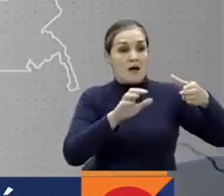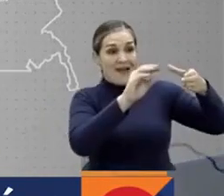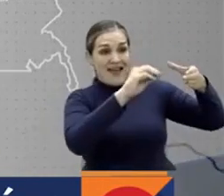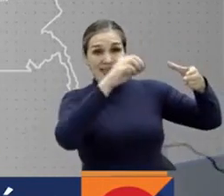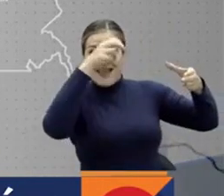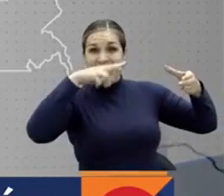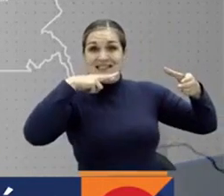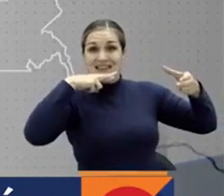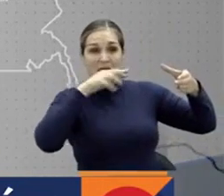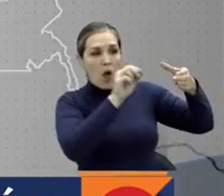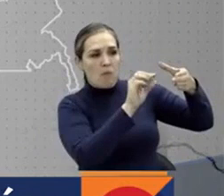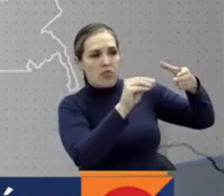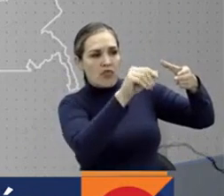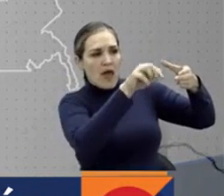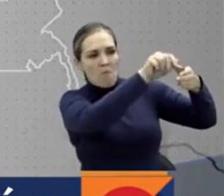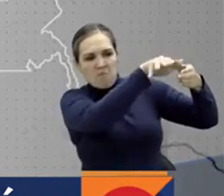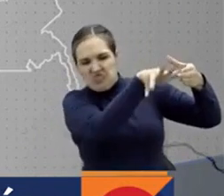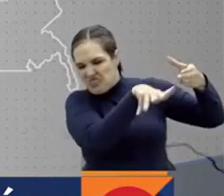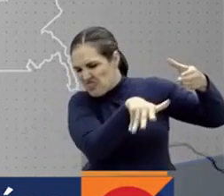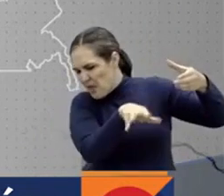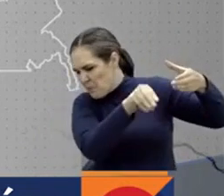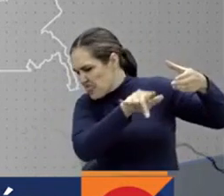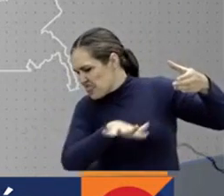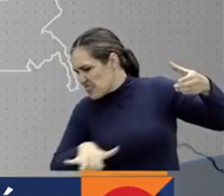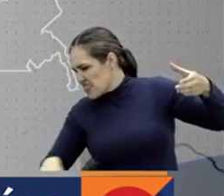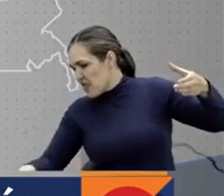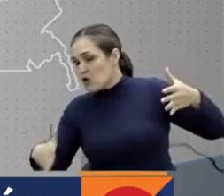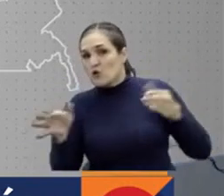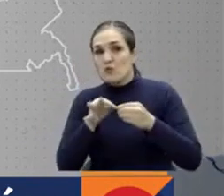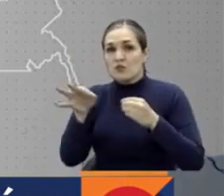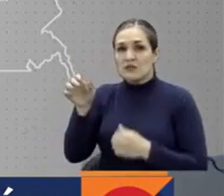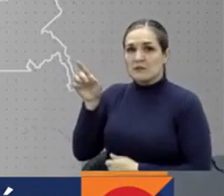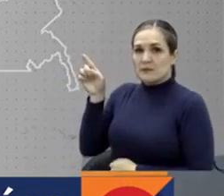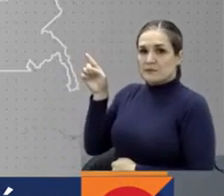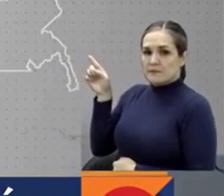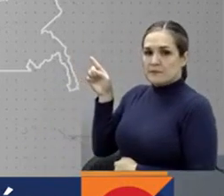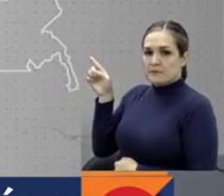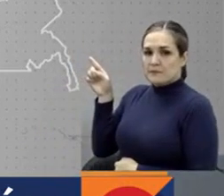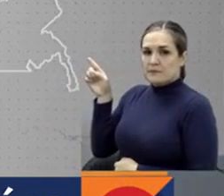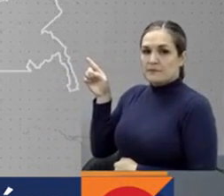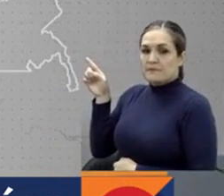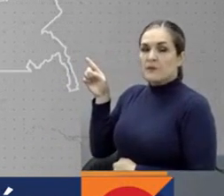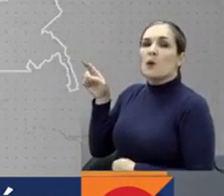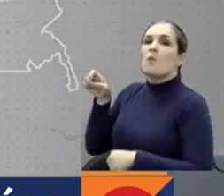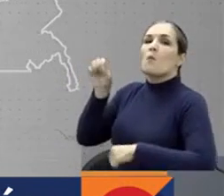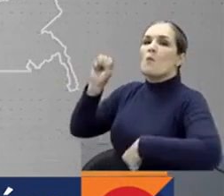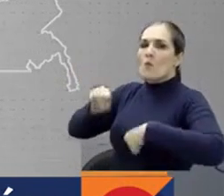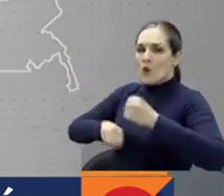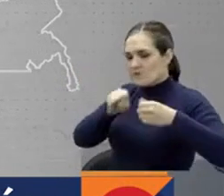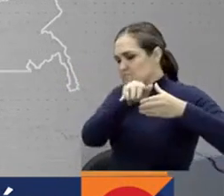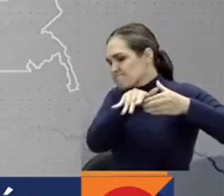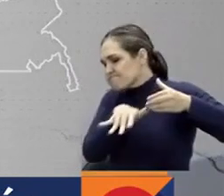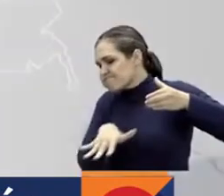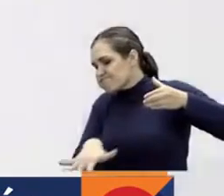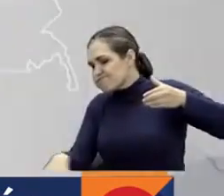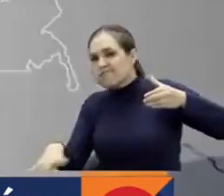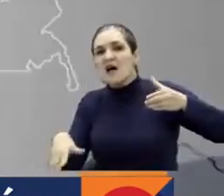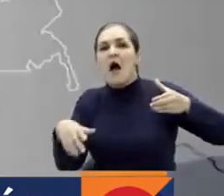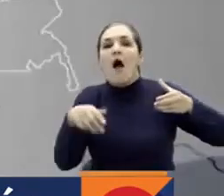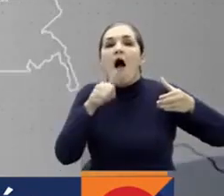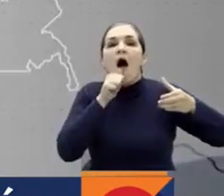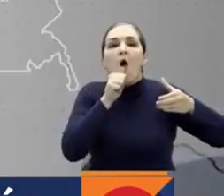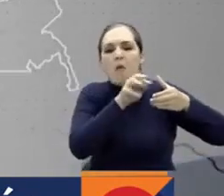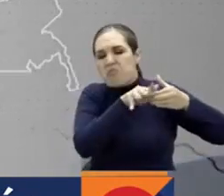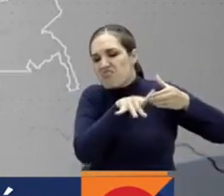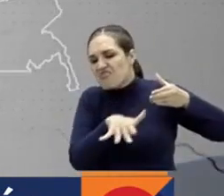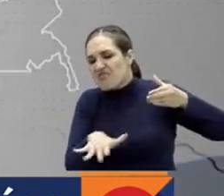varias zonas del departamento de Caldas, en municipios como Villa María, Chinchiná, Palestina, Neira y Anserma. El departamento de